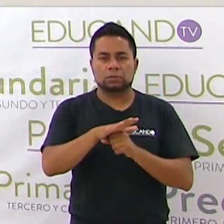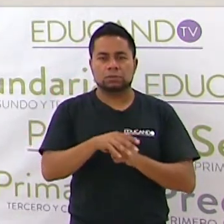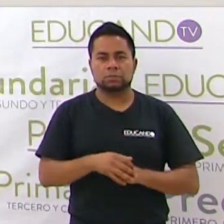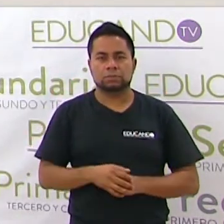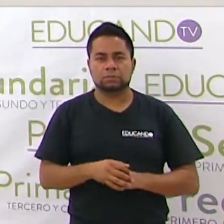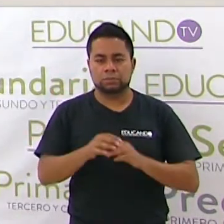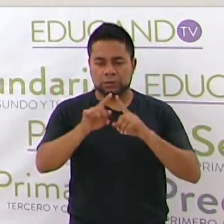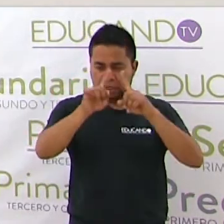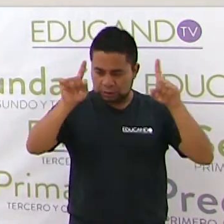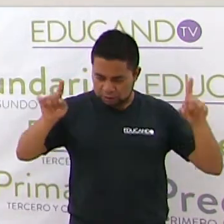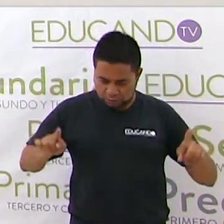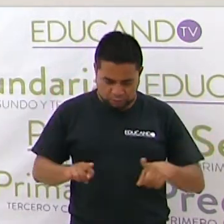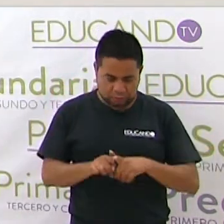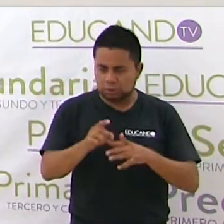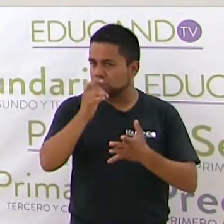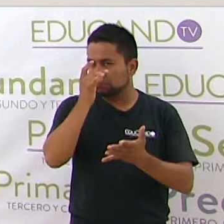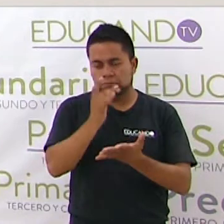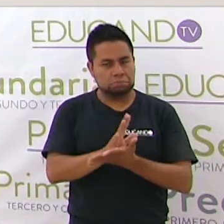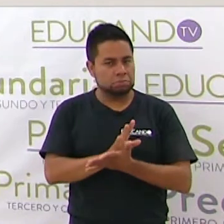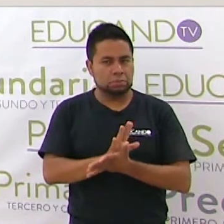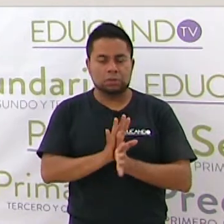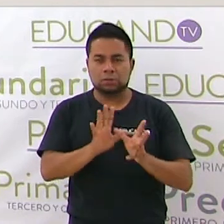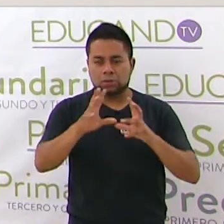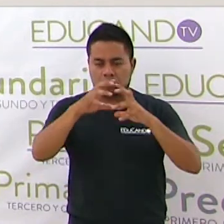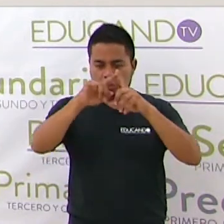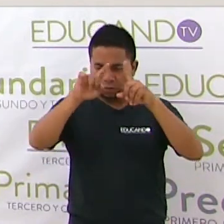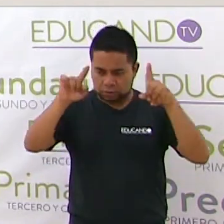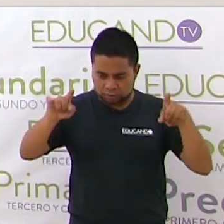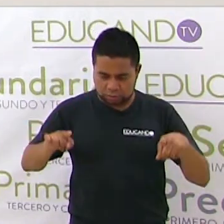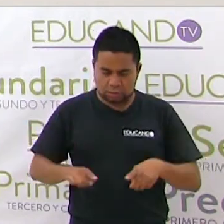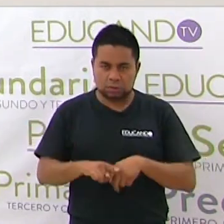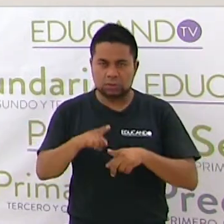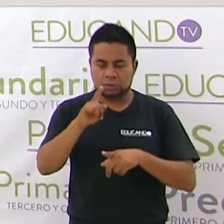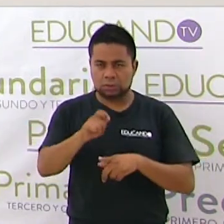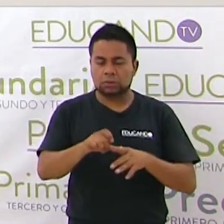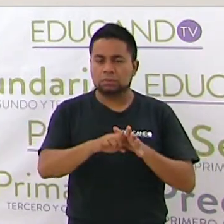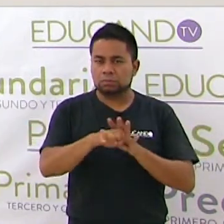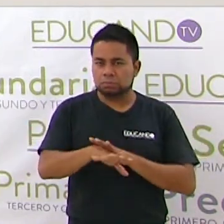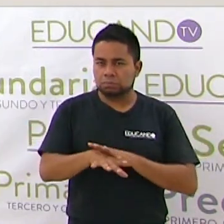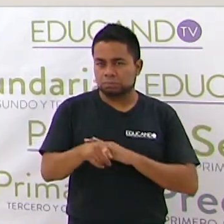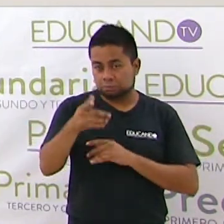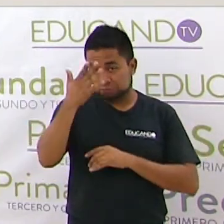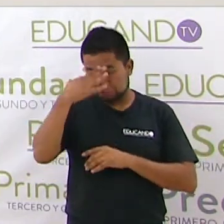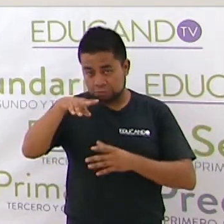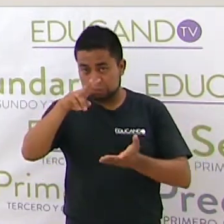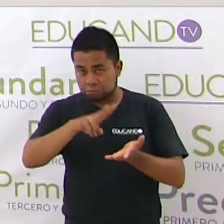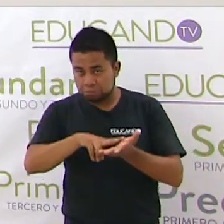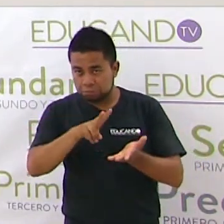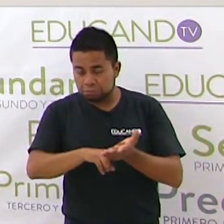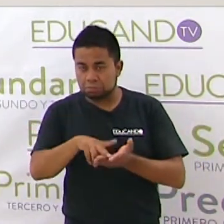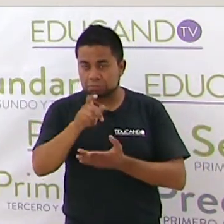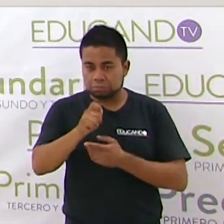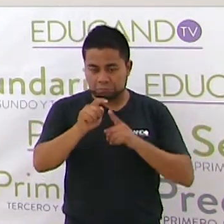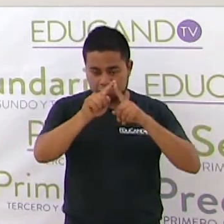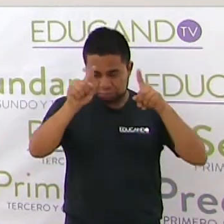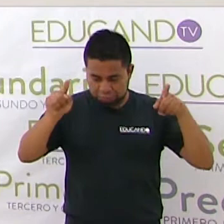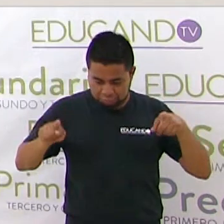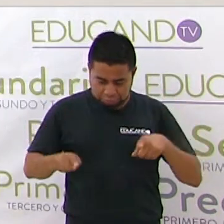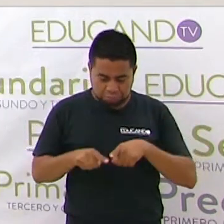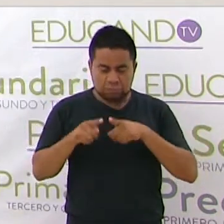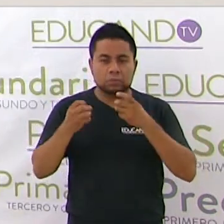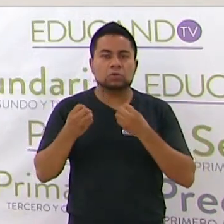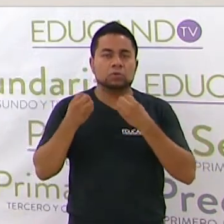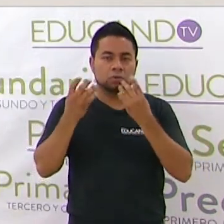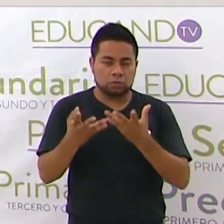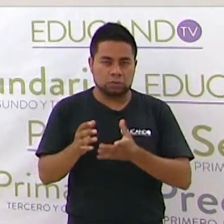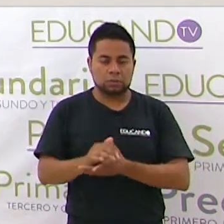la circunferencia. ¿Sale? Que conocemos nada más la circunferencia, es decir, conocemos todo lo que mide alrededor. ¿Sale? Vamos